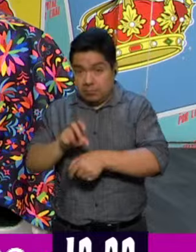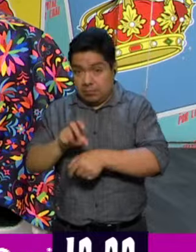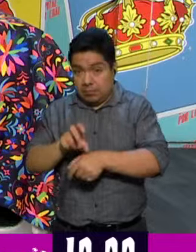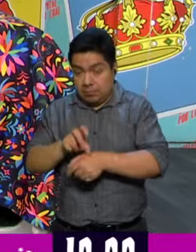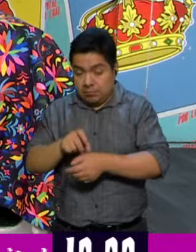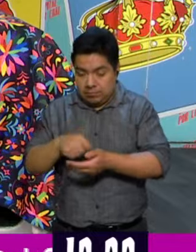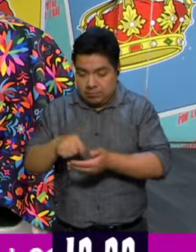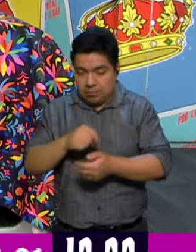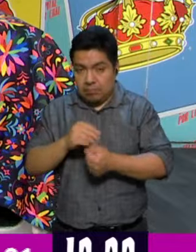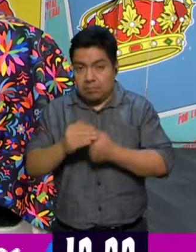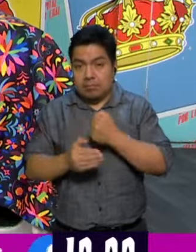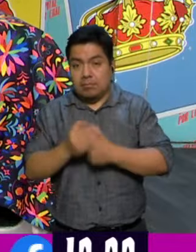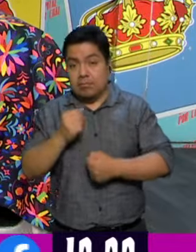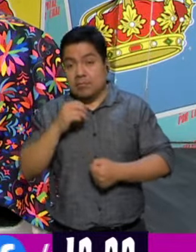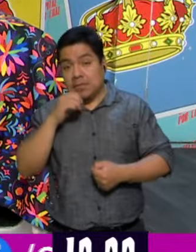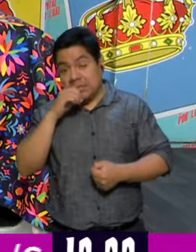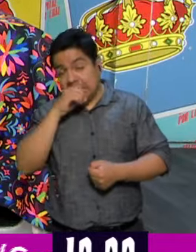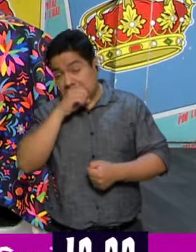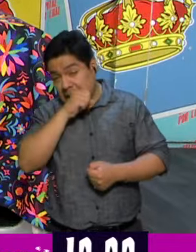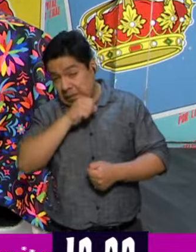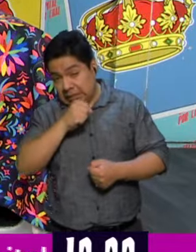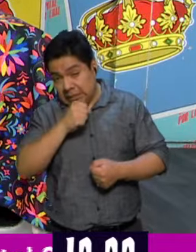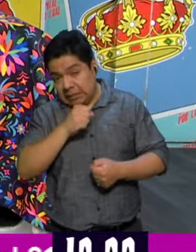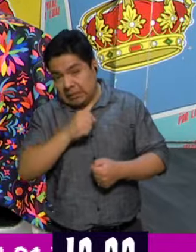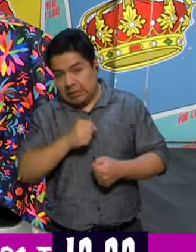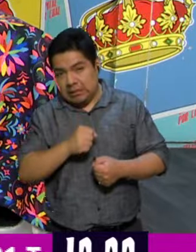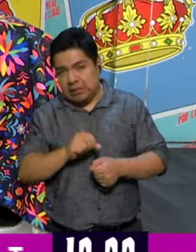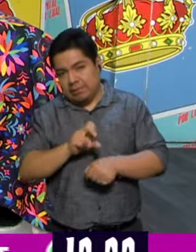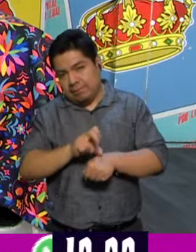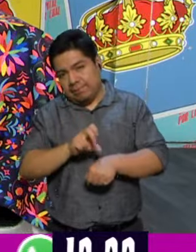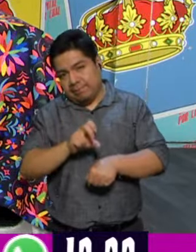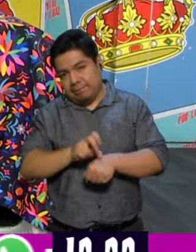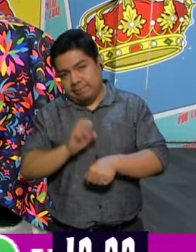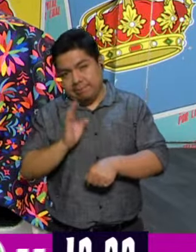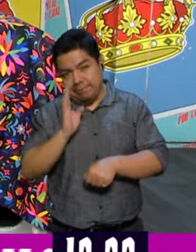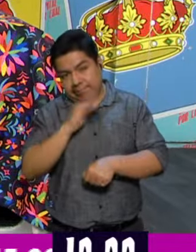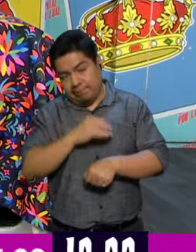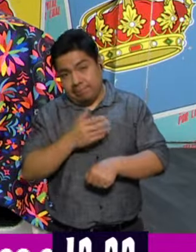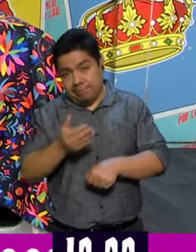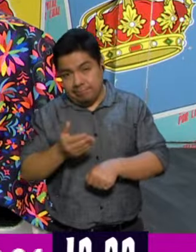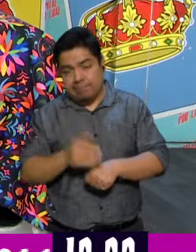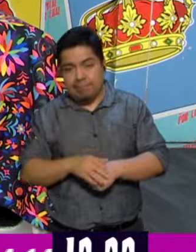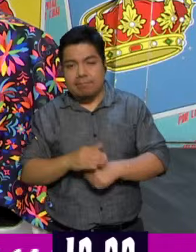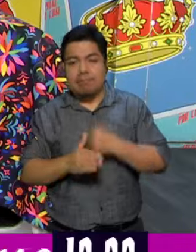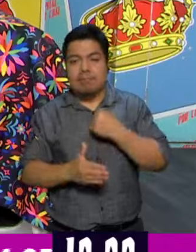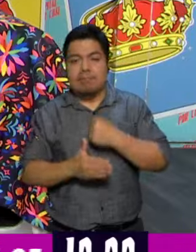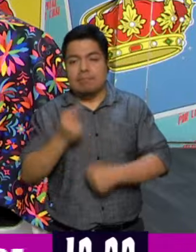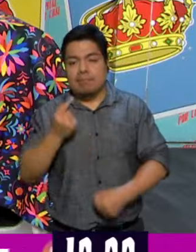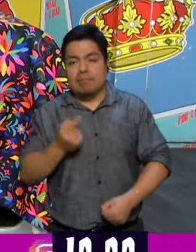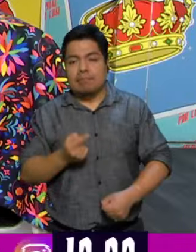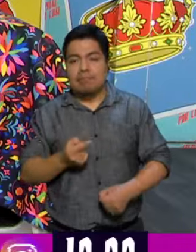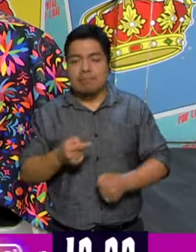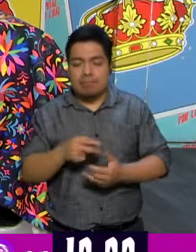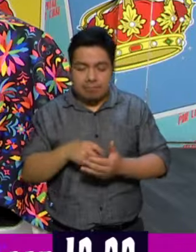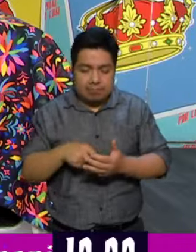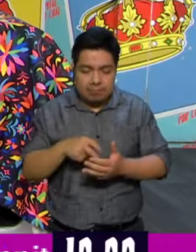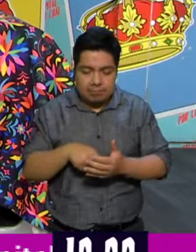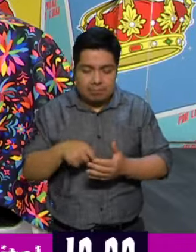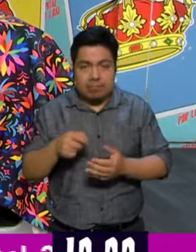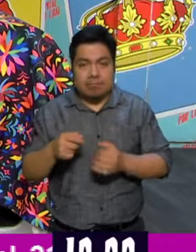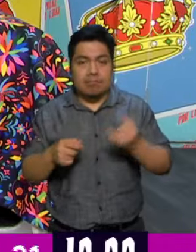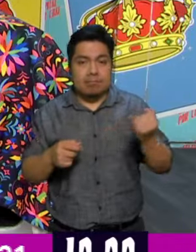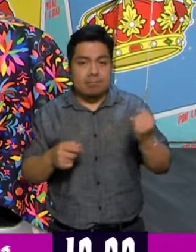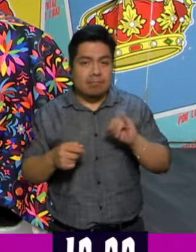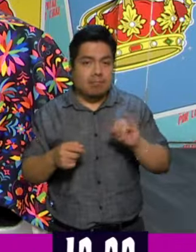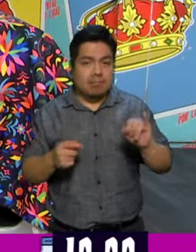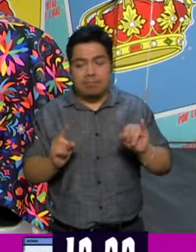ponemos caliente, se va a cocinar el huevo, ¿ok? Luego, vamos a preguntan poner... Preguntan que con cuál, si con el izquierdo o